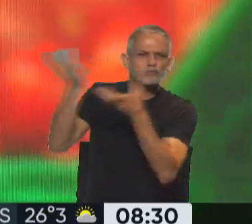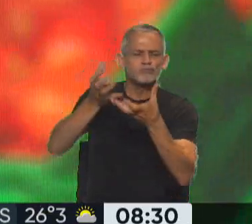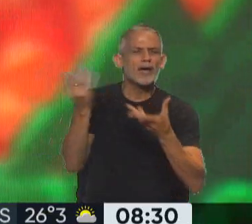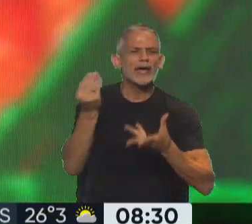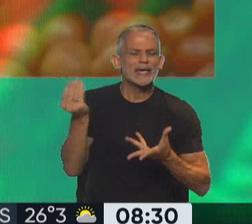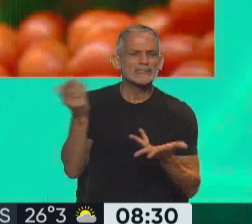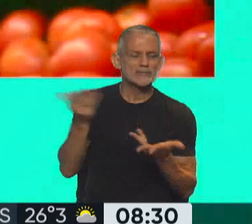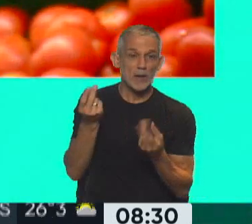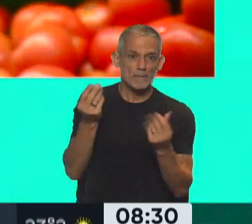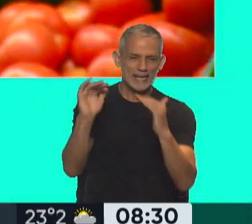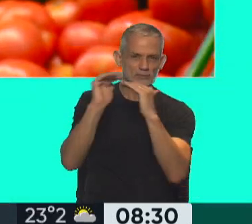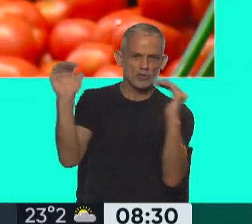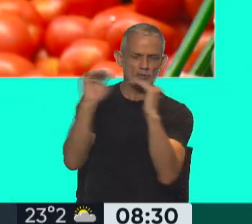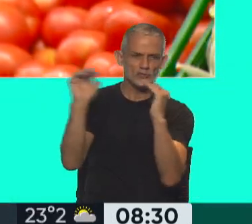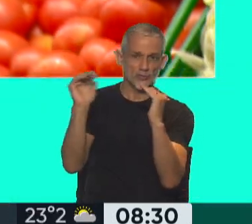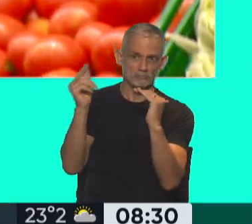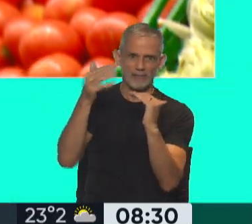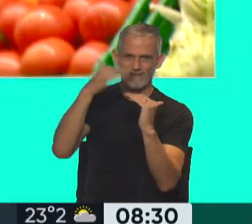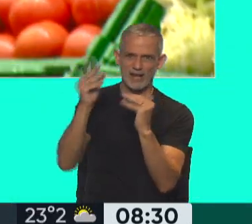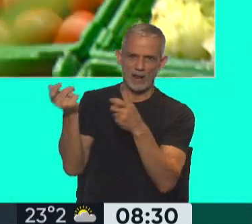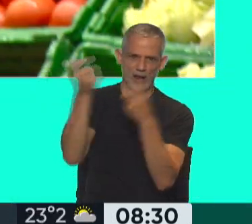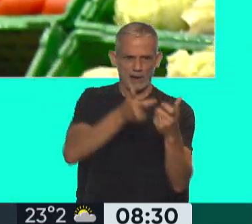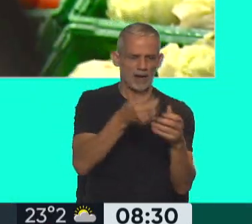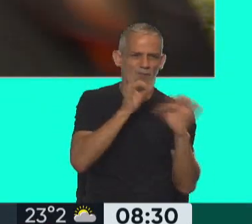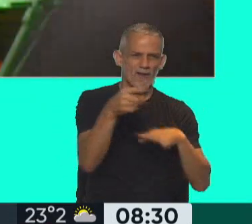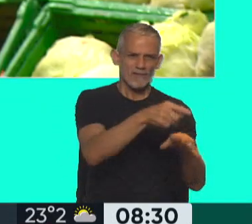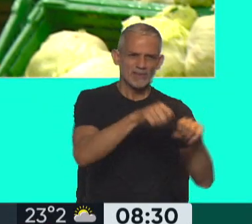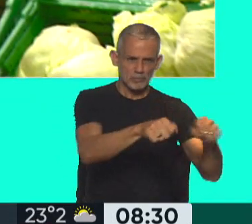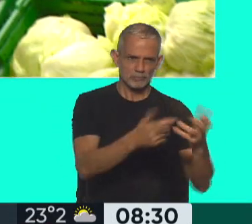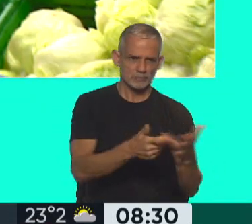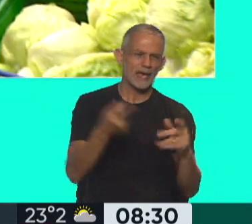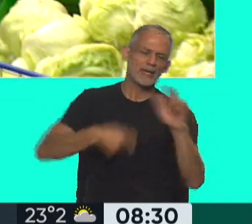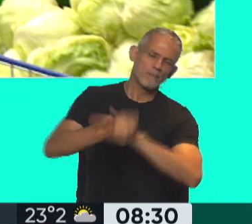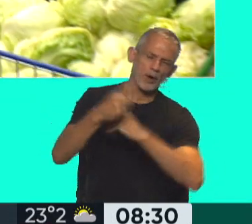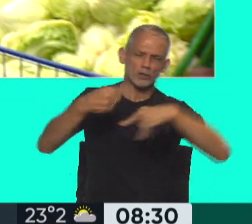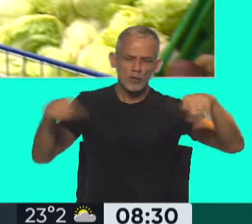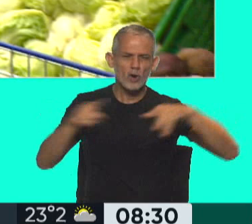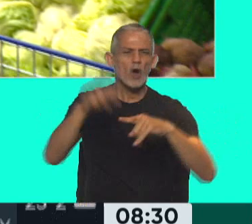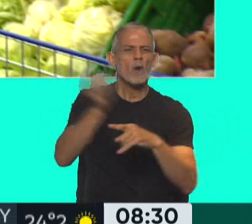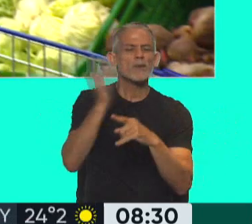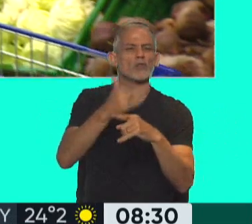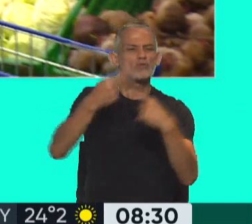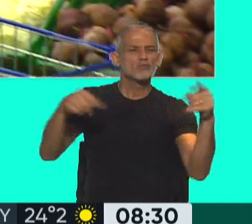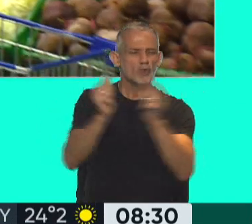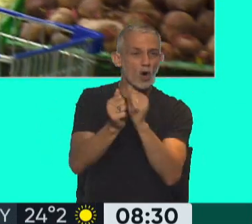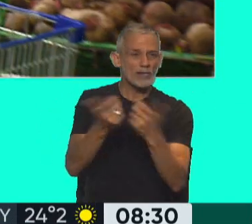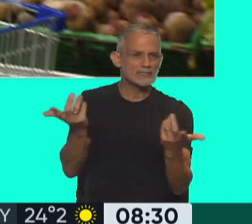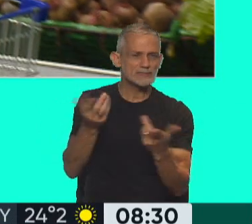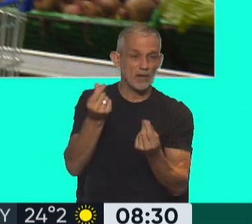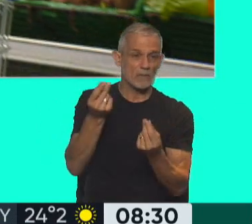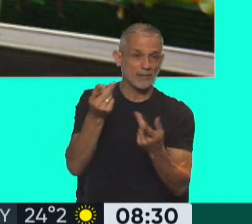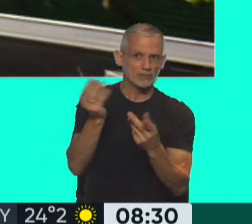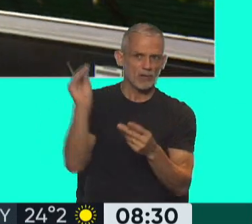ese nivel de precios que terminan poniendo los importadores y los productores y qué es lo que